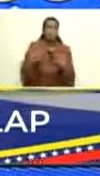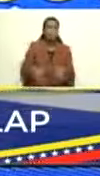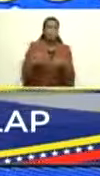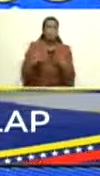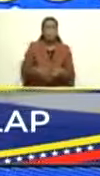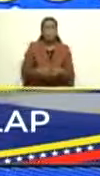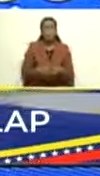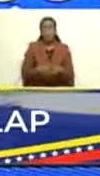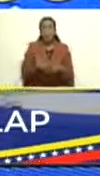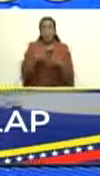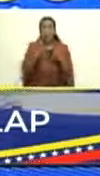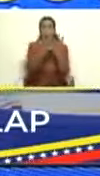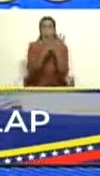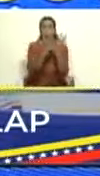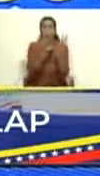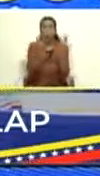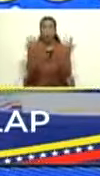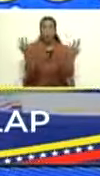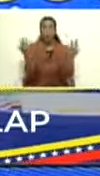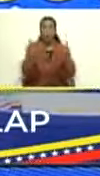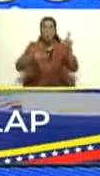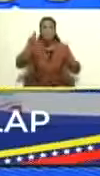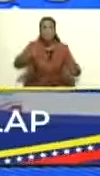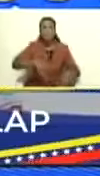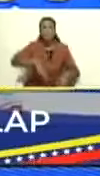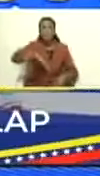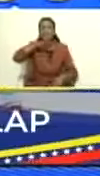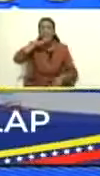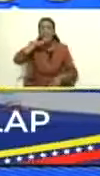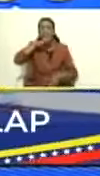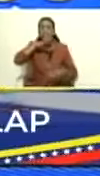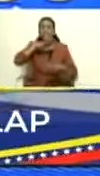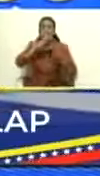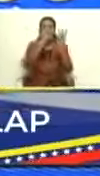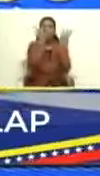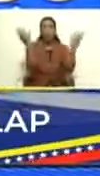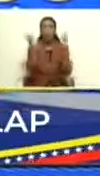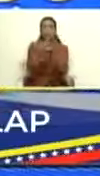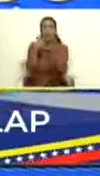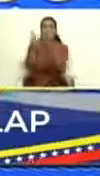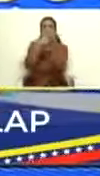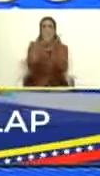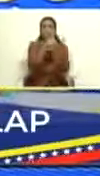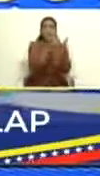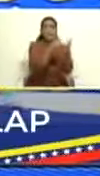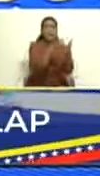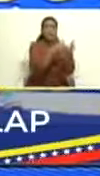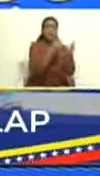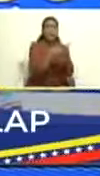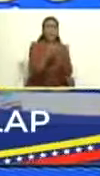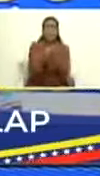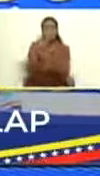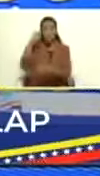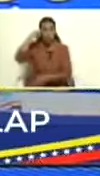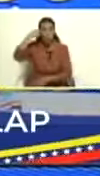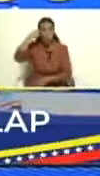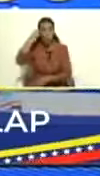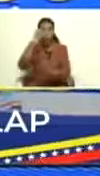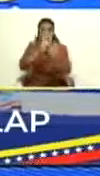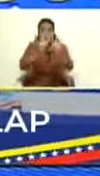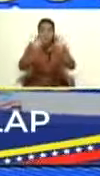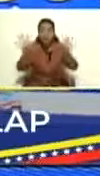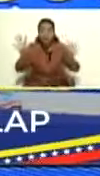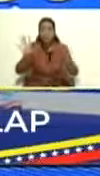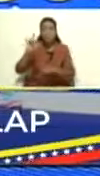Y llenaron al país de estantes vacíos. ¿Se acuerdan las imágenes por